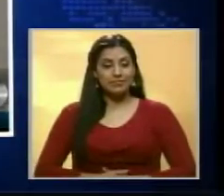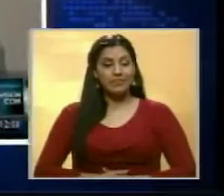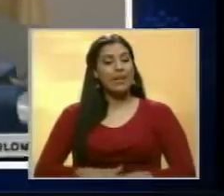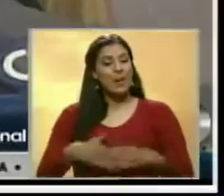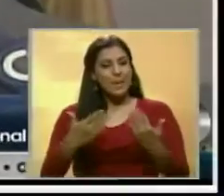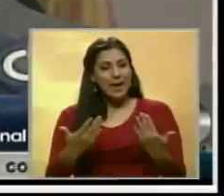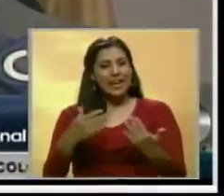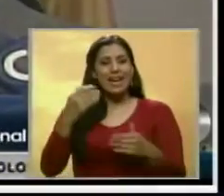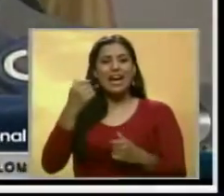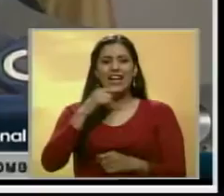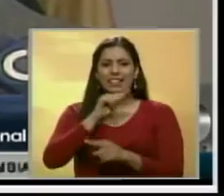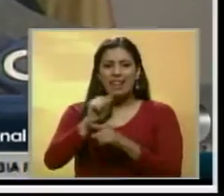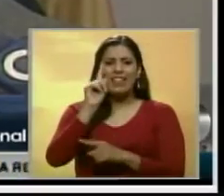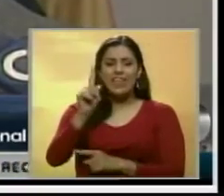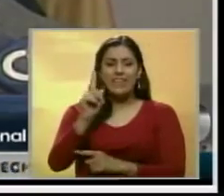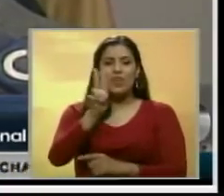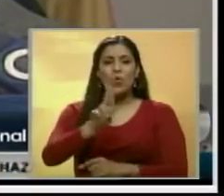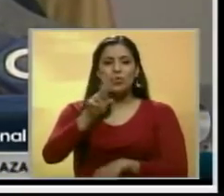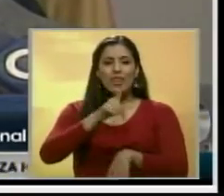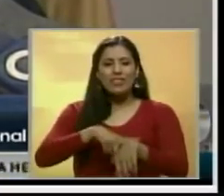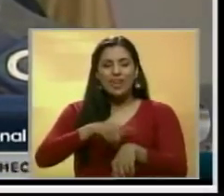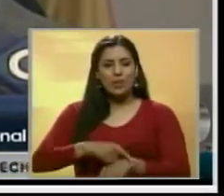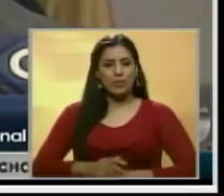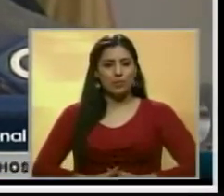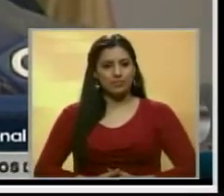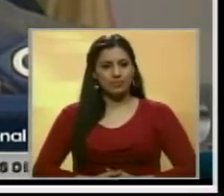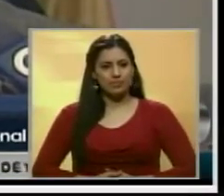Para que hicieran lo que tenían que hacer en tiempo útil.